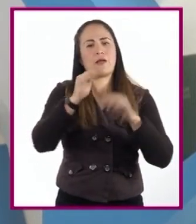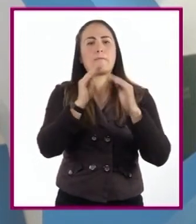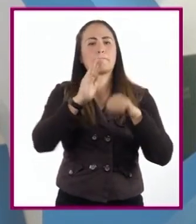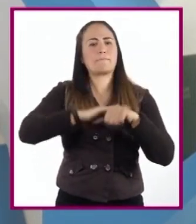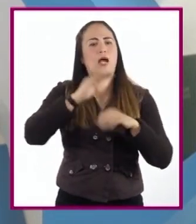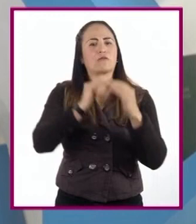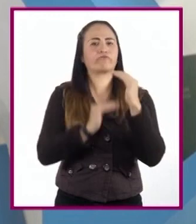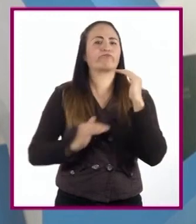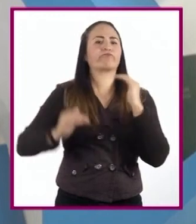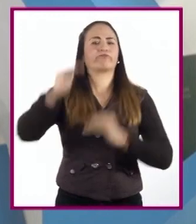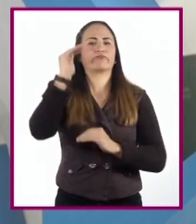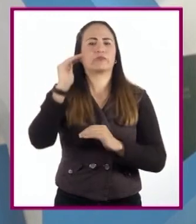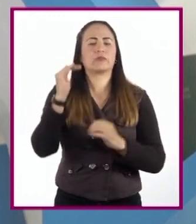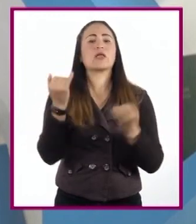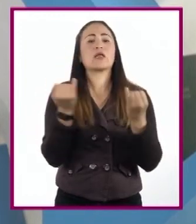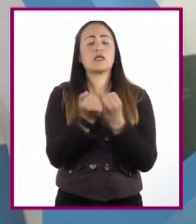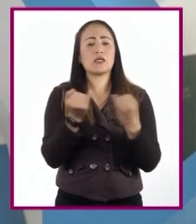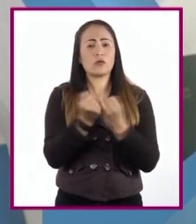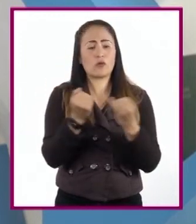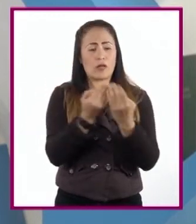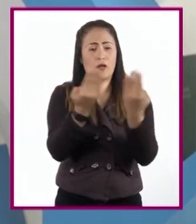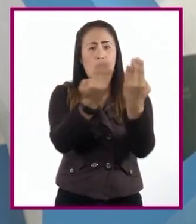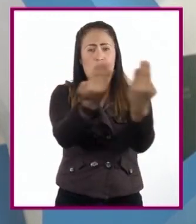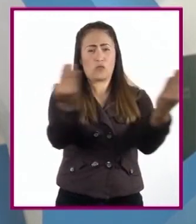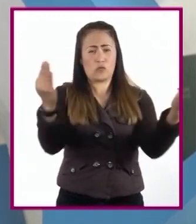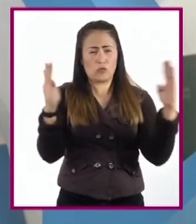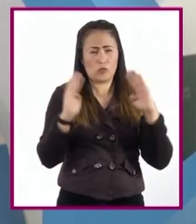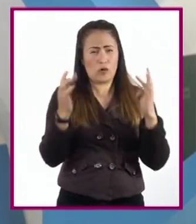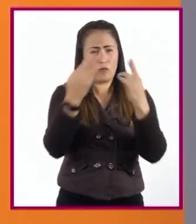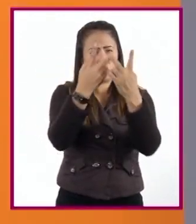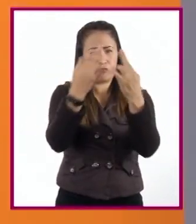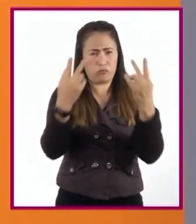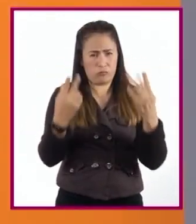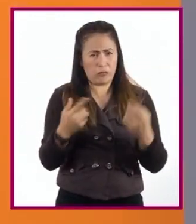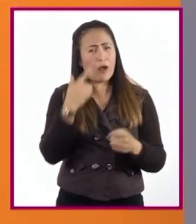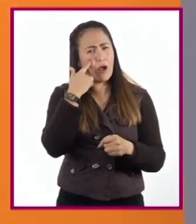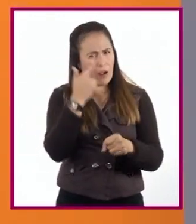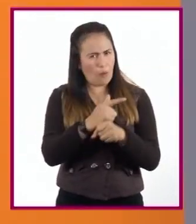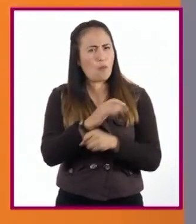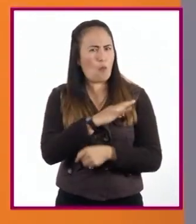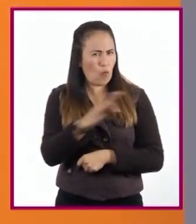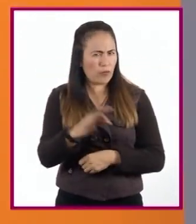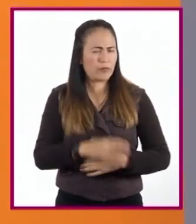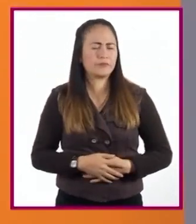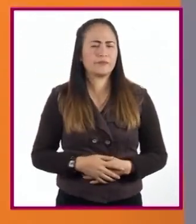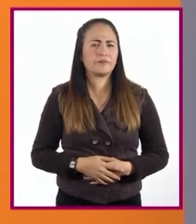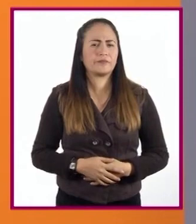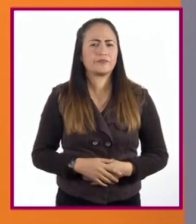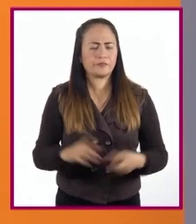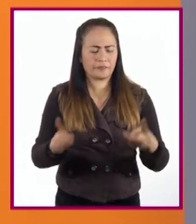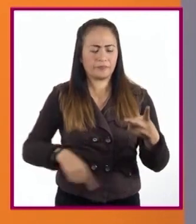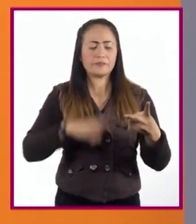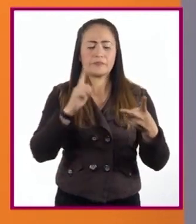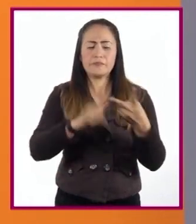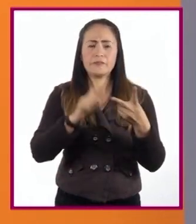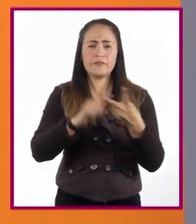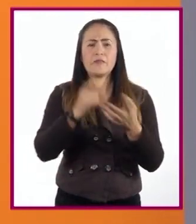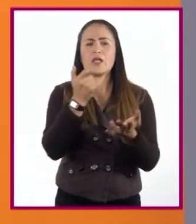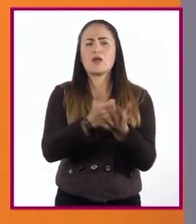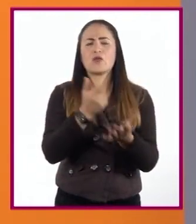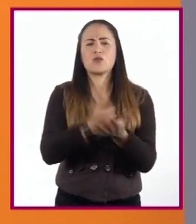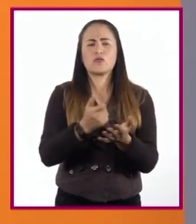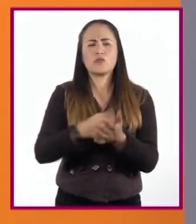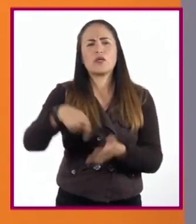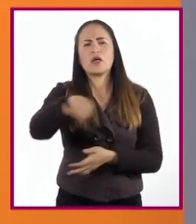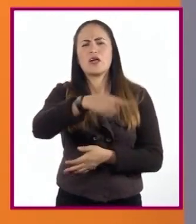de alineamientos o arranques de muros nos da cuenta de ello. Respecto a la economía, las principales actividades